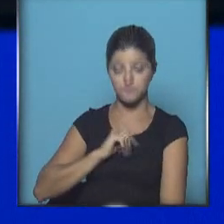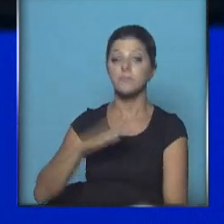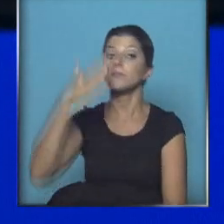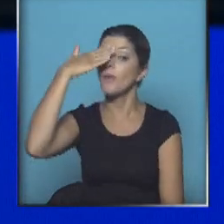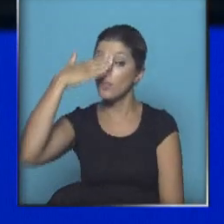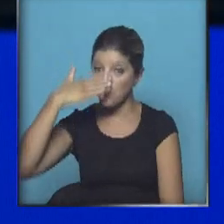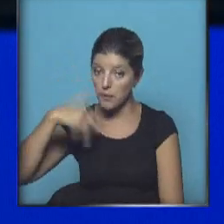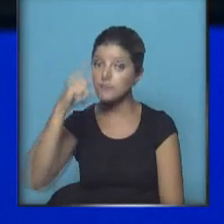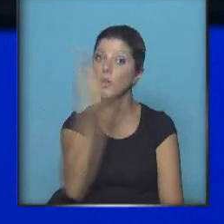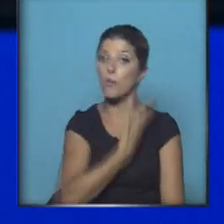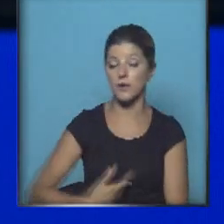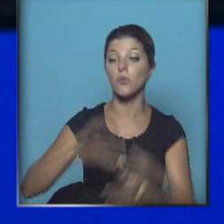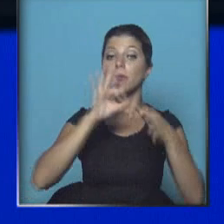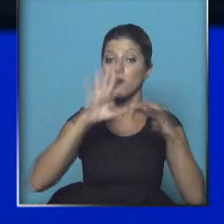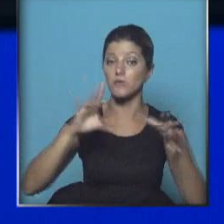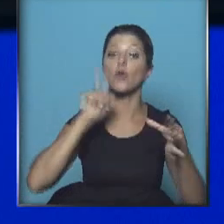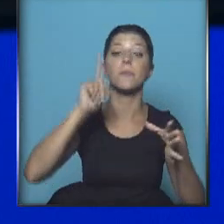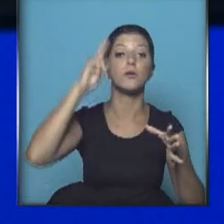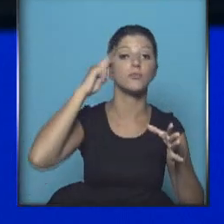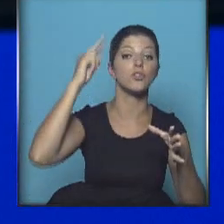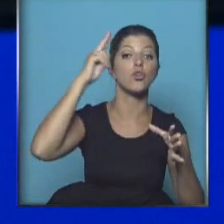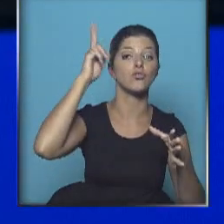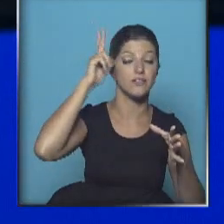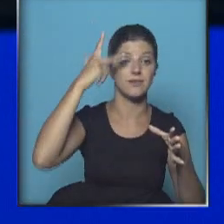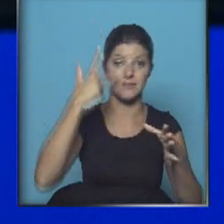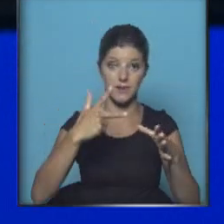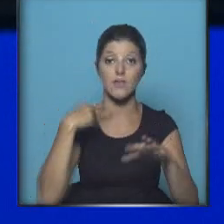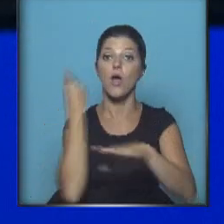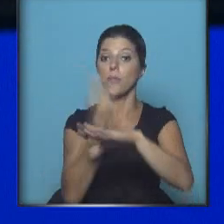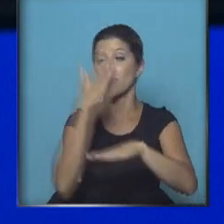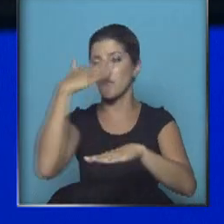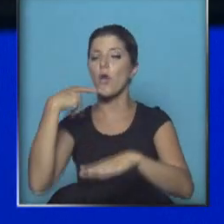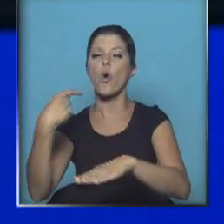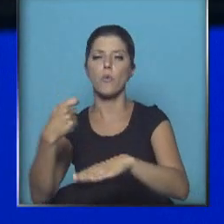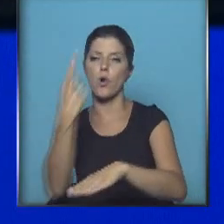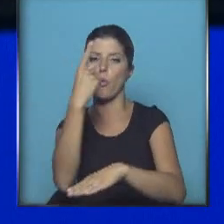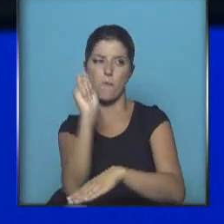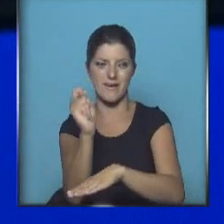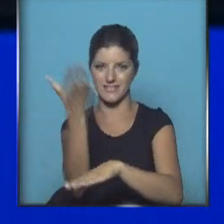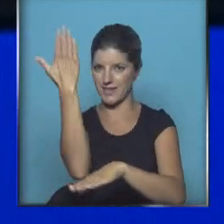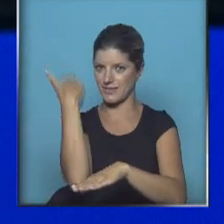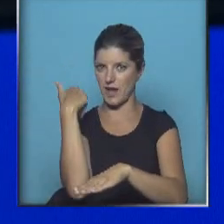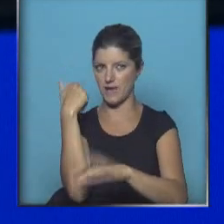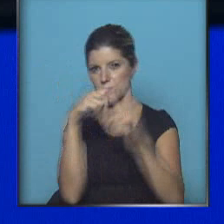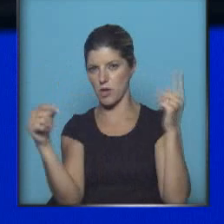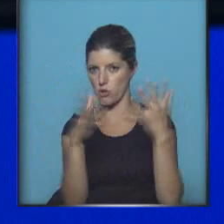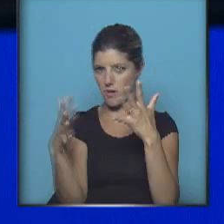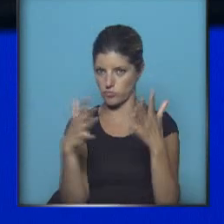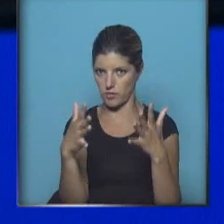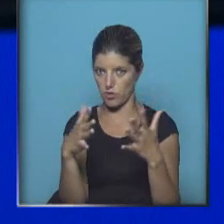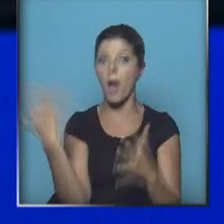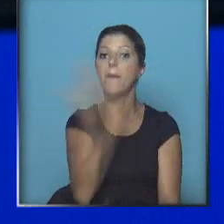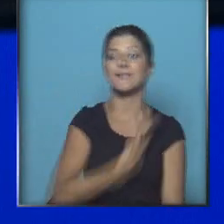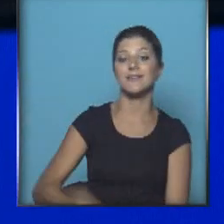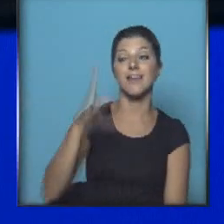gobiernos democráticos a partir de 1983, que fue jubilado hace un mes y medio por la